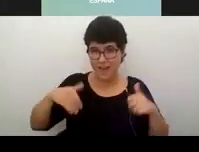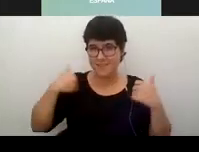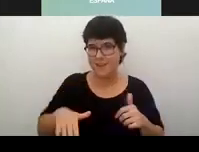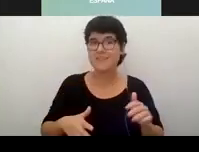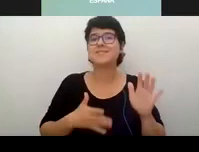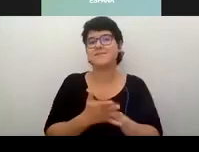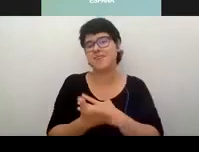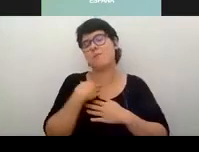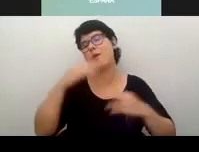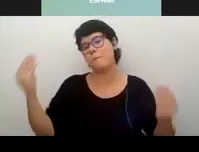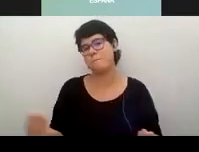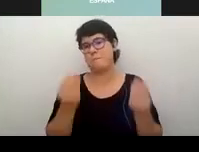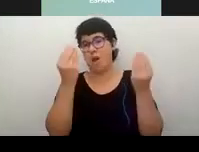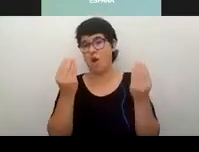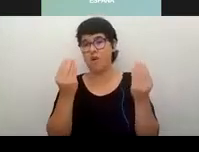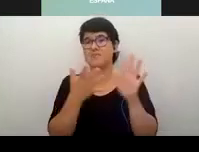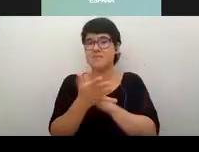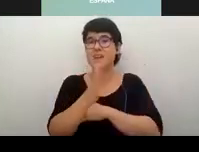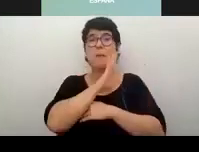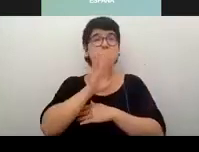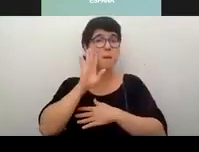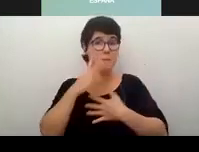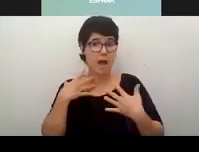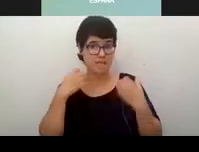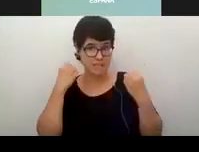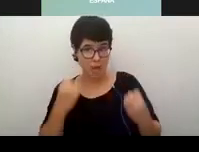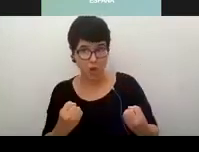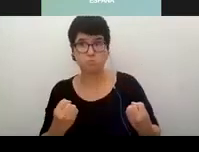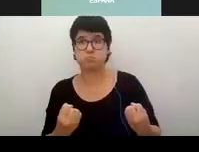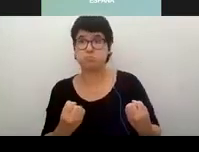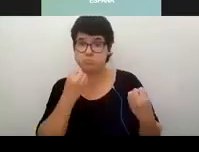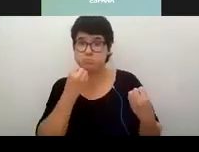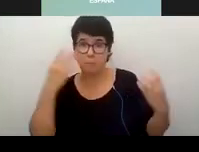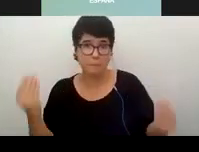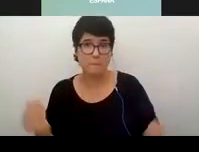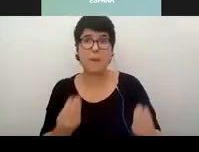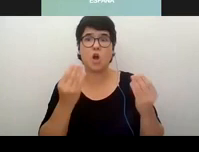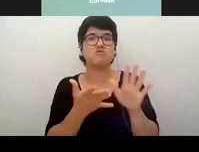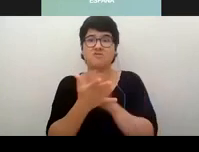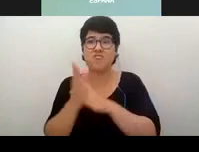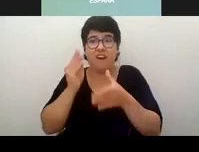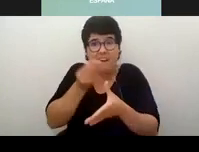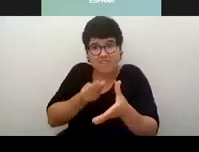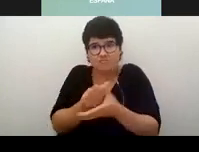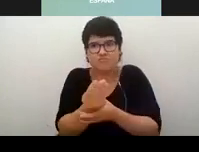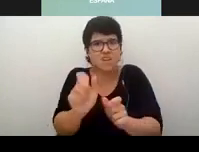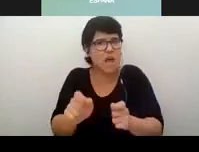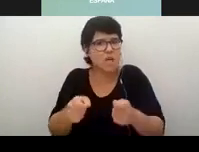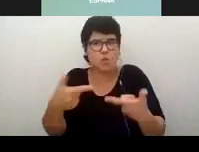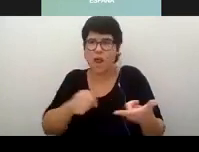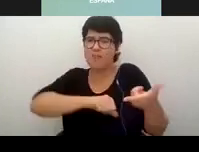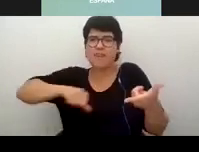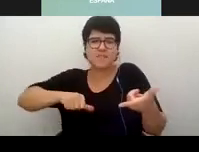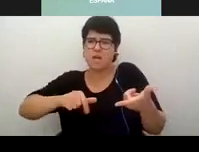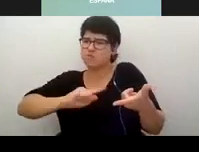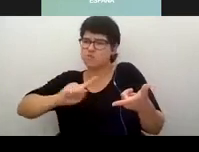deseable, sobre todo en madres sanas, es deseable el parto vaginal siempre sobre la cesárea. La genética puede condicionarnos